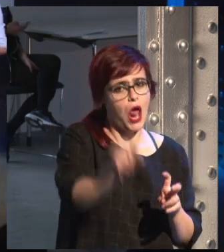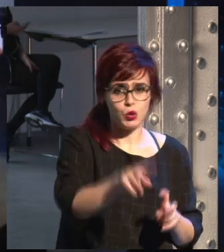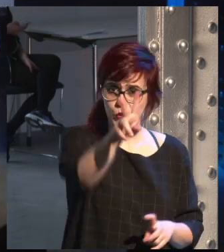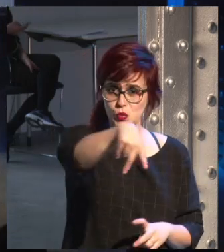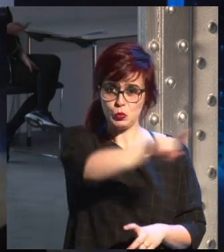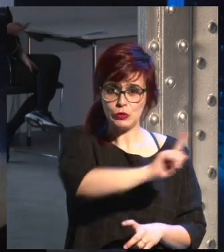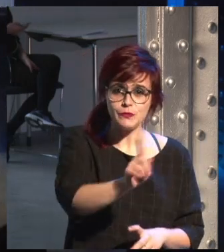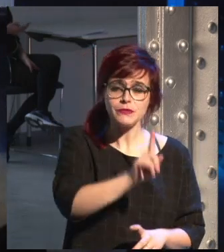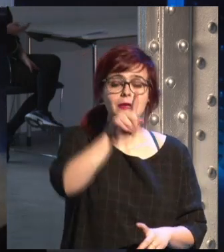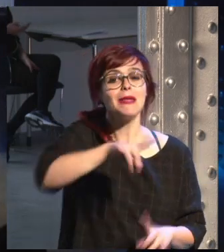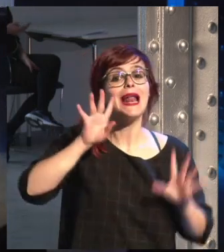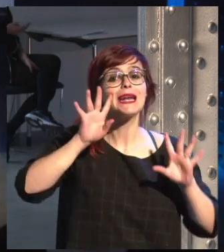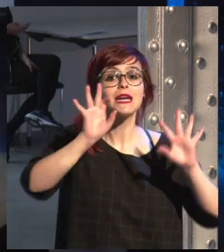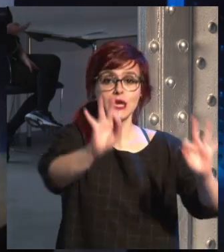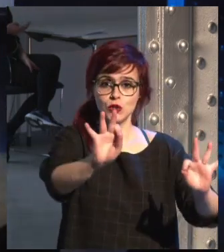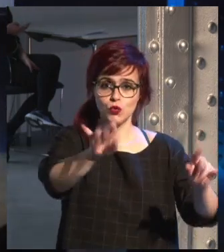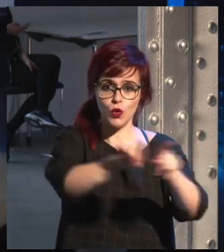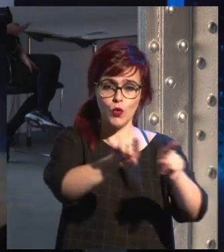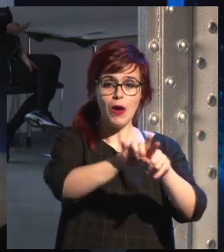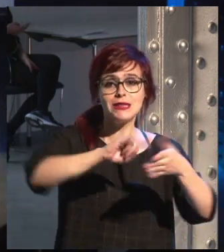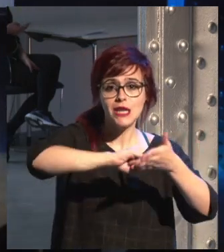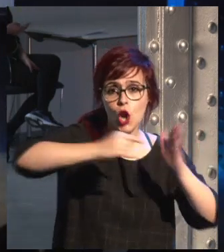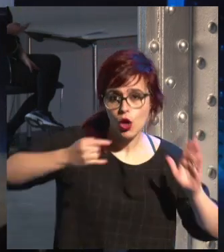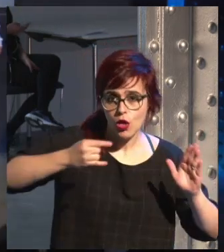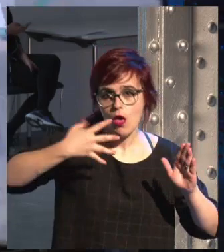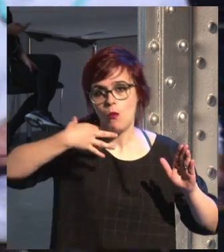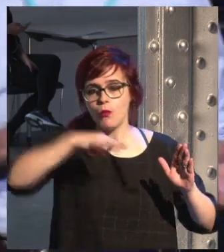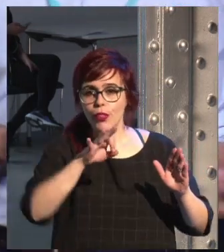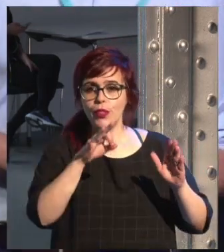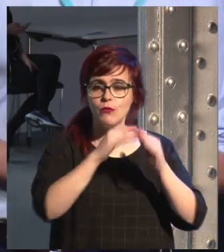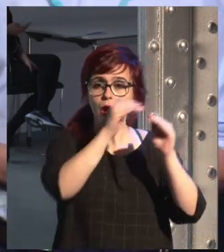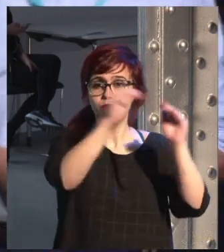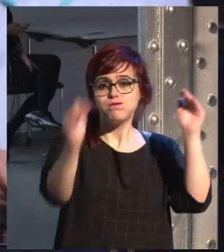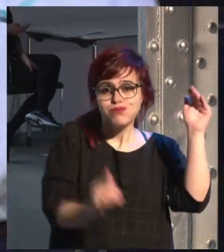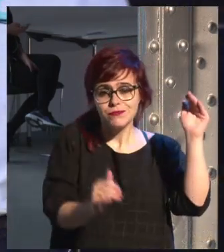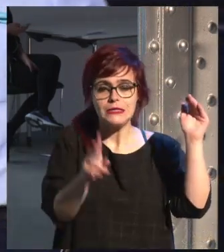riesgo elevado que puede plantear la tecnología y puede dejar un poco en segundo lugar